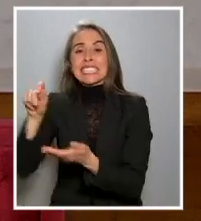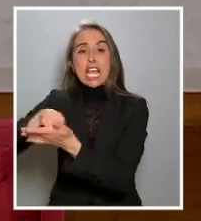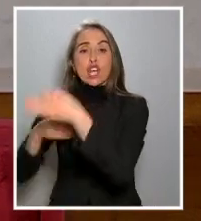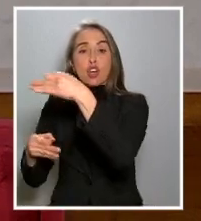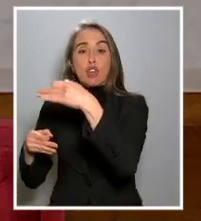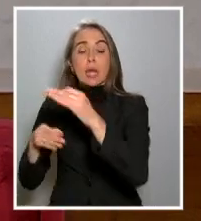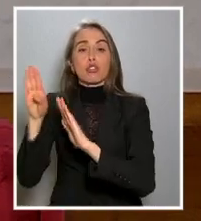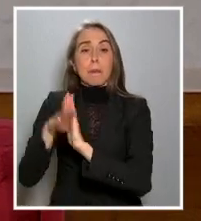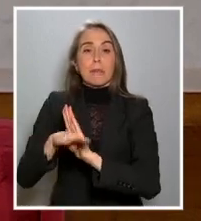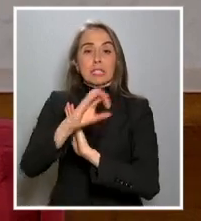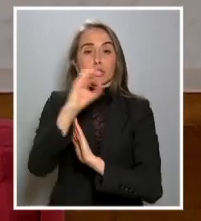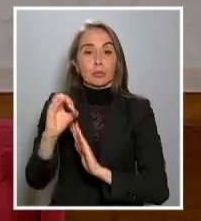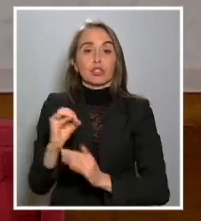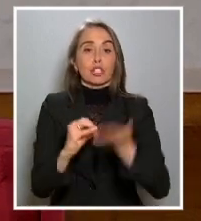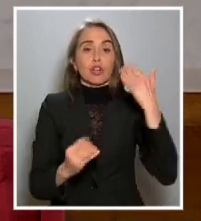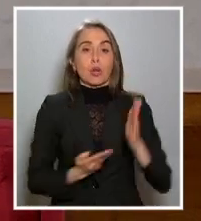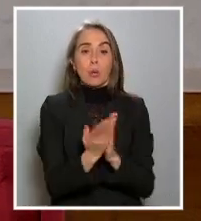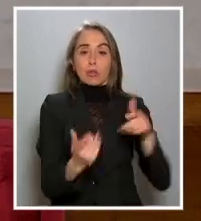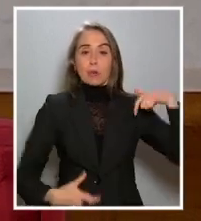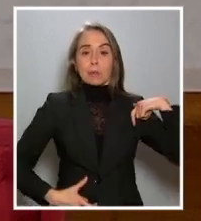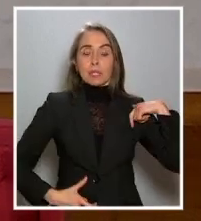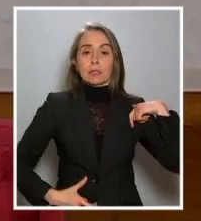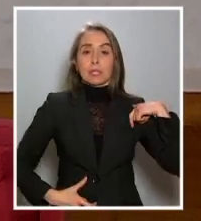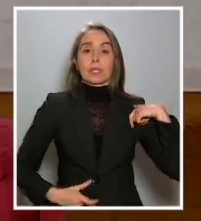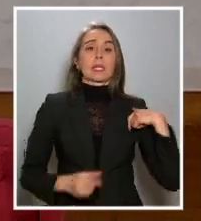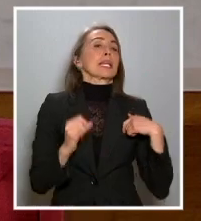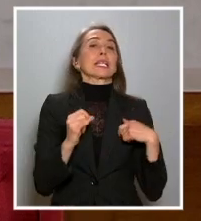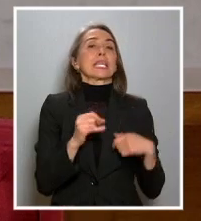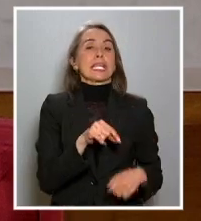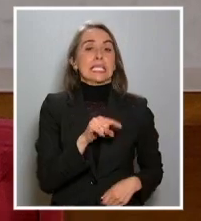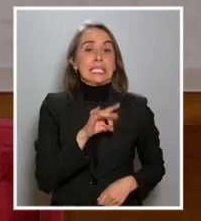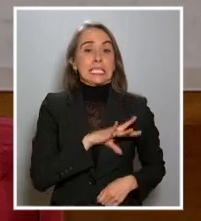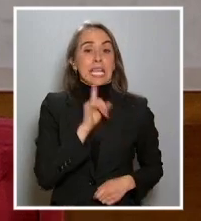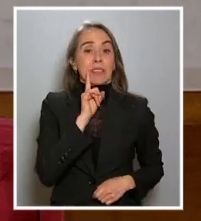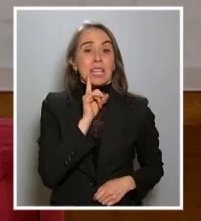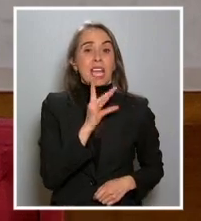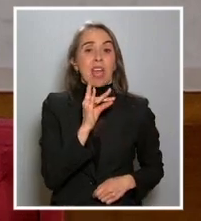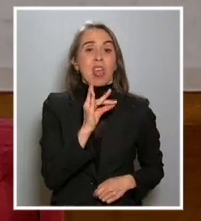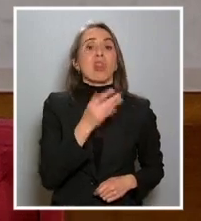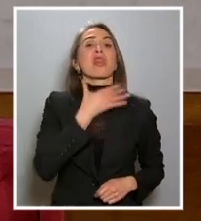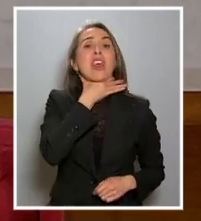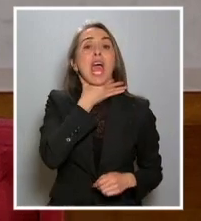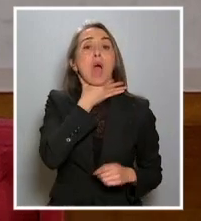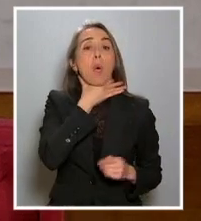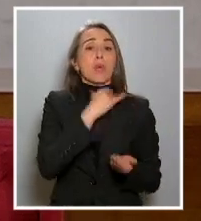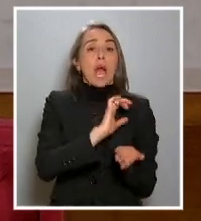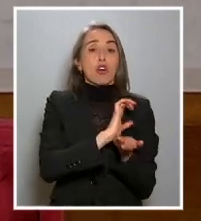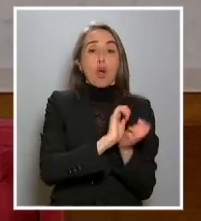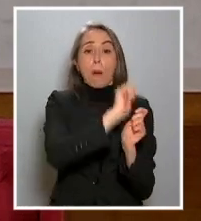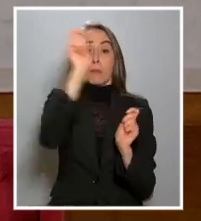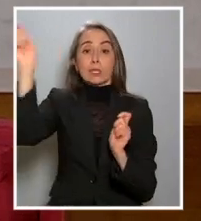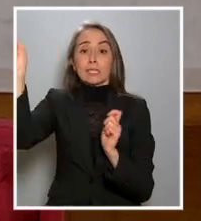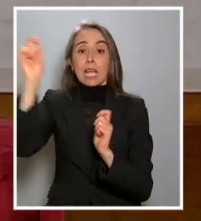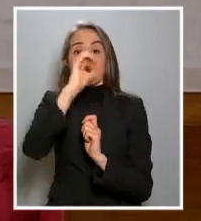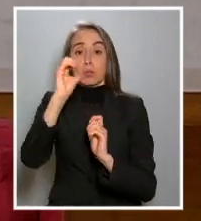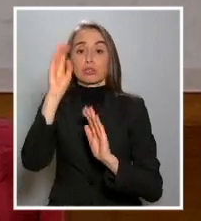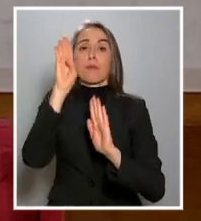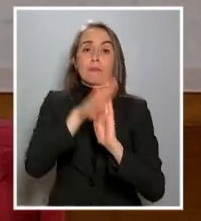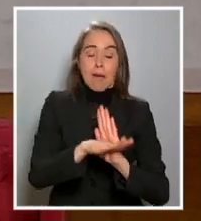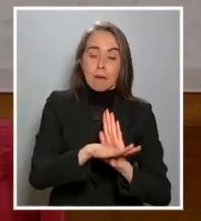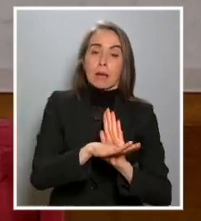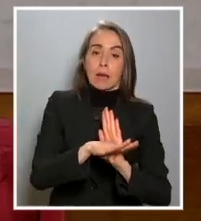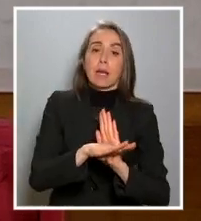cuando comenzamos y habremos frenado el crecimiento de la deuda pública. En esto me pueden cobrar la palabra.